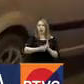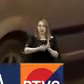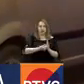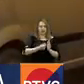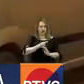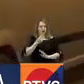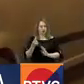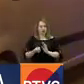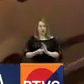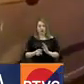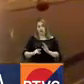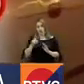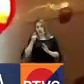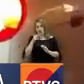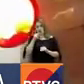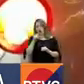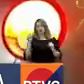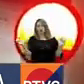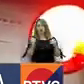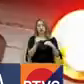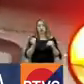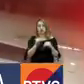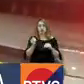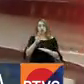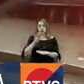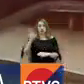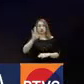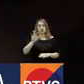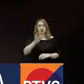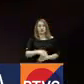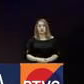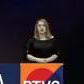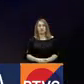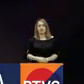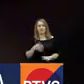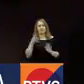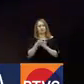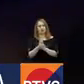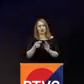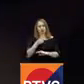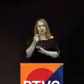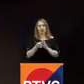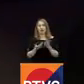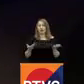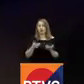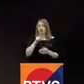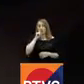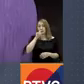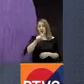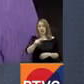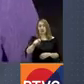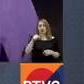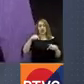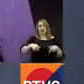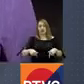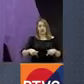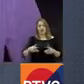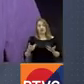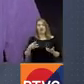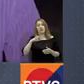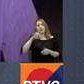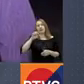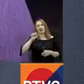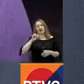día si se va a transitar por las vías del departamento es toda la información desde bucaramanga en el sector del peaje de lebrija